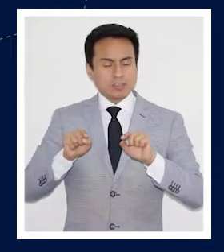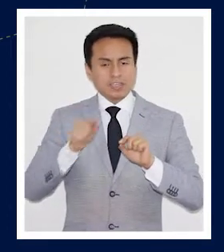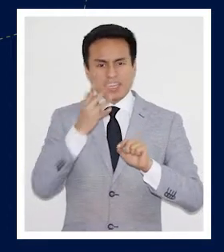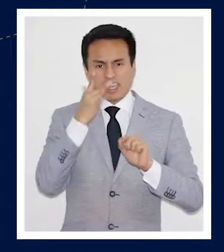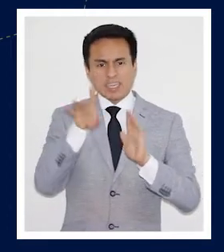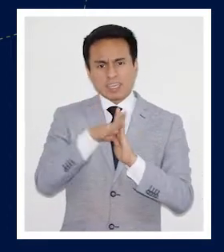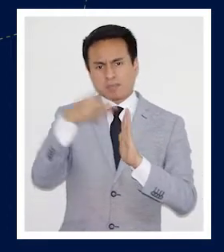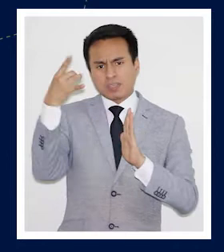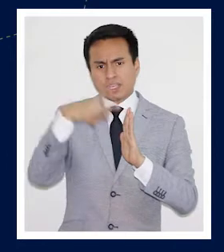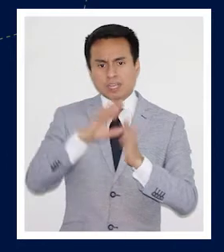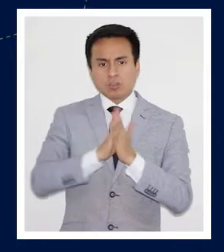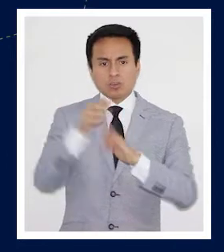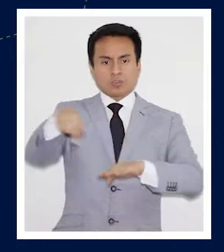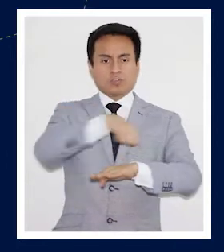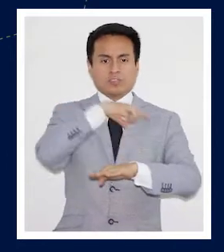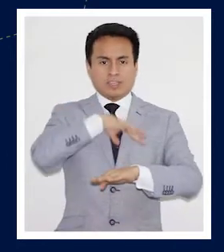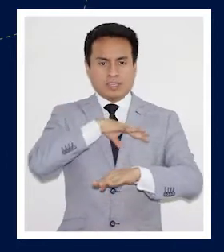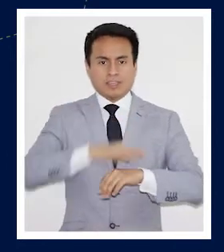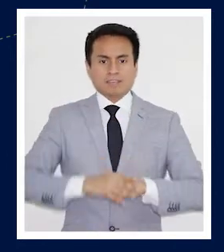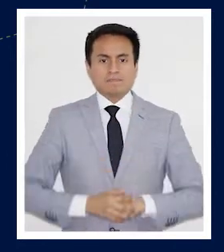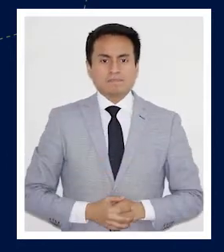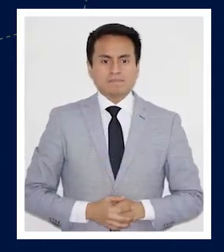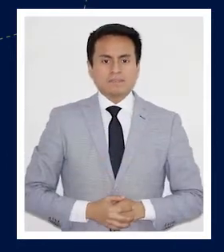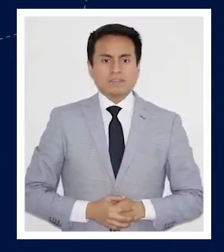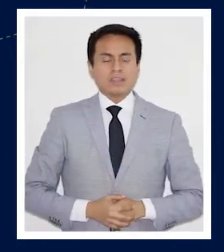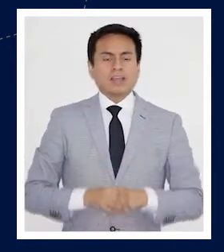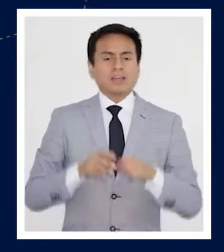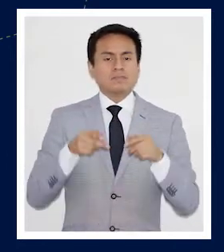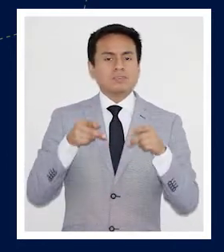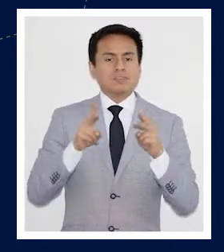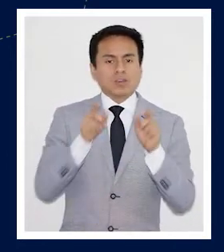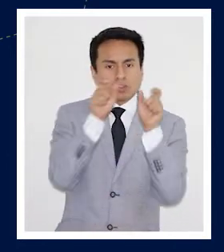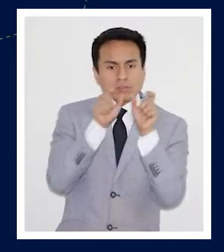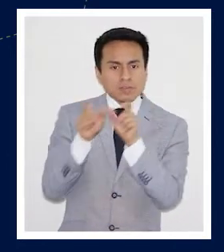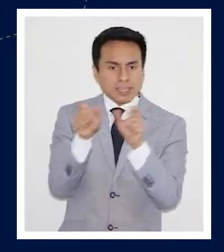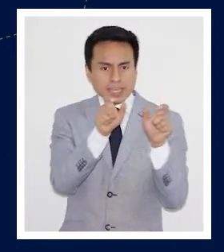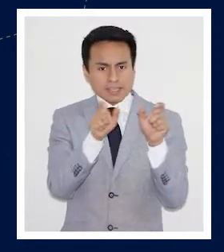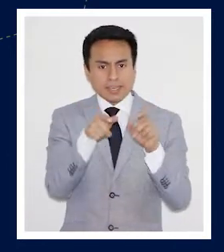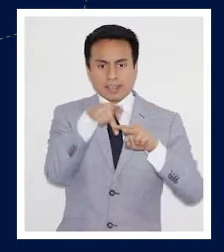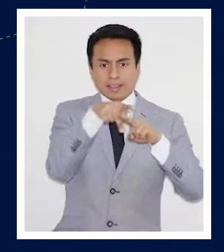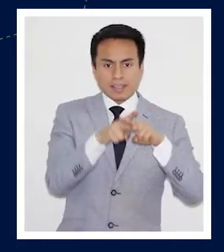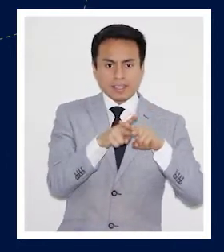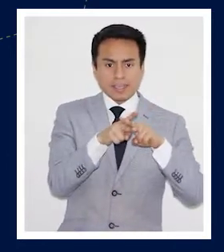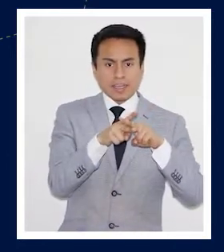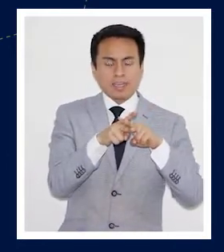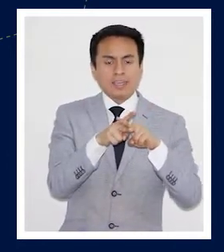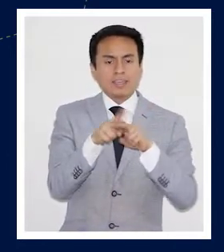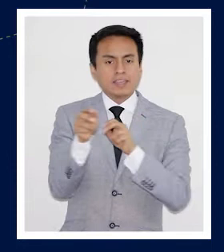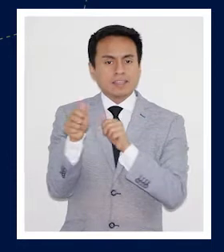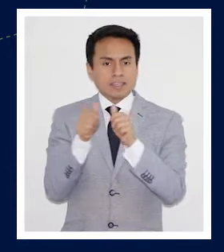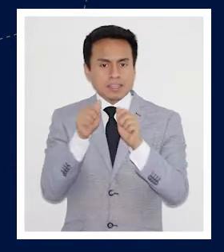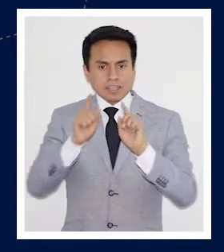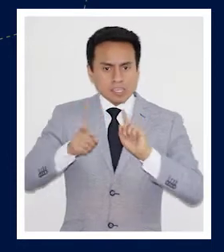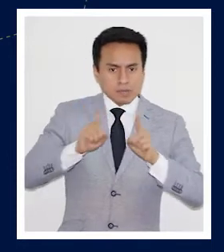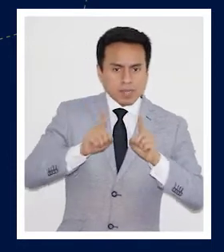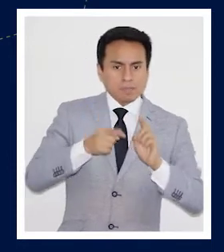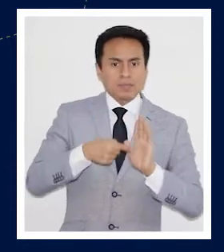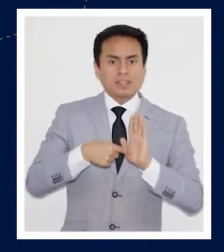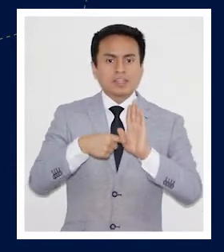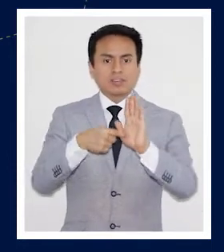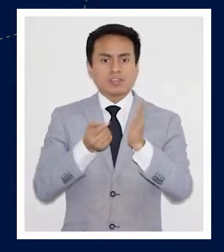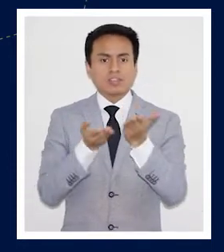investigación criminal en todo el territorio nacional. La tuición y supervigilancia técnica y directiva en